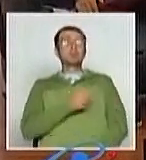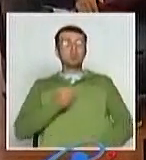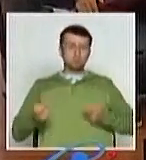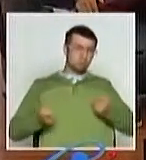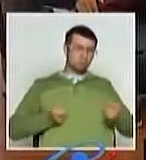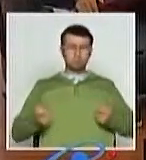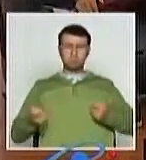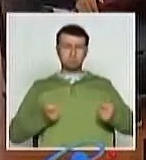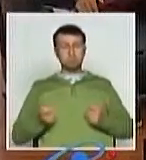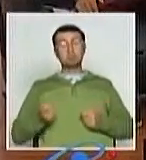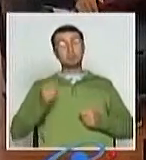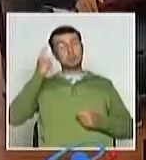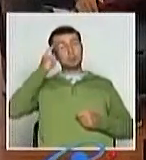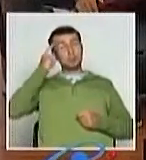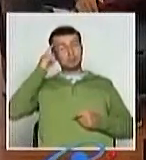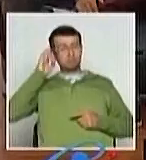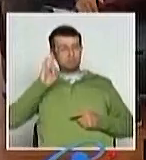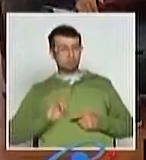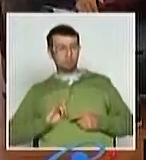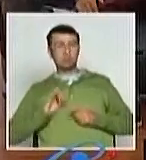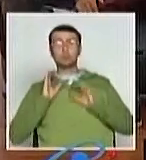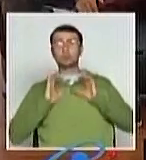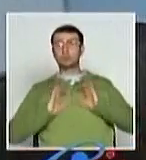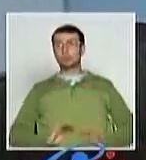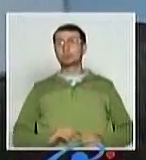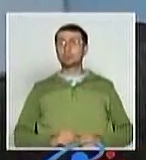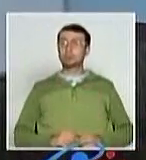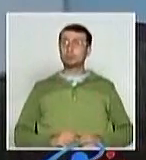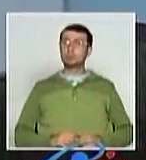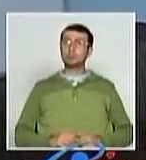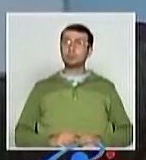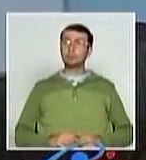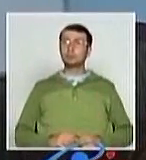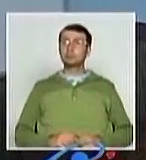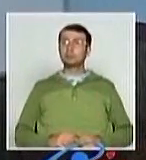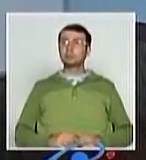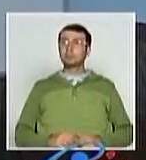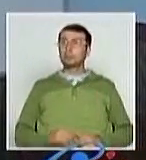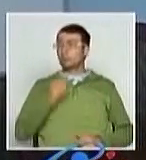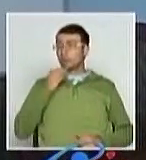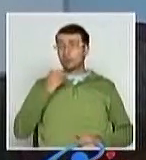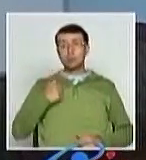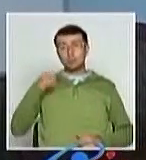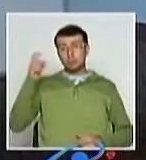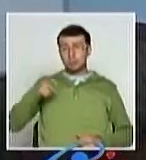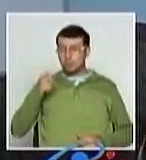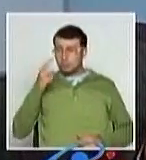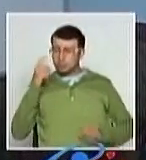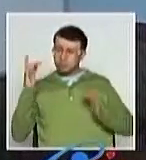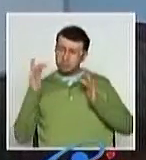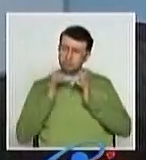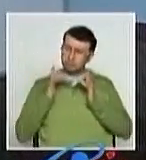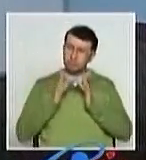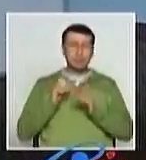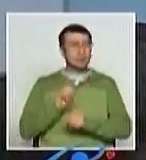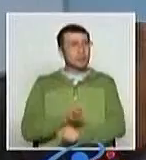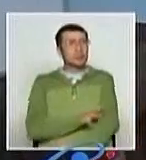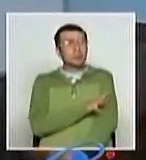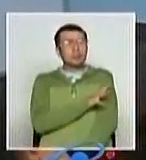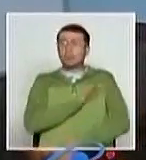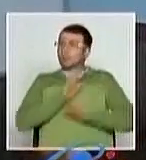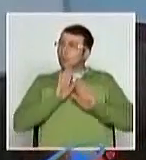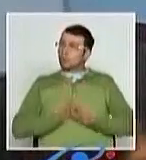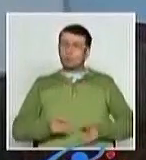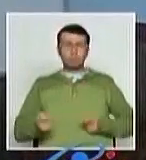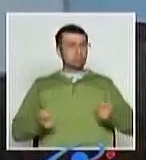con el mundo psíquico si yo no exploro efectivamente Y canalizo de una manera óptima mis emociones reprimidas durante